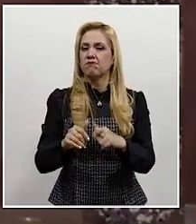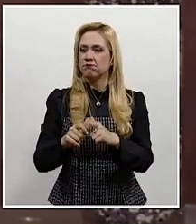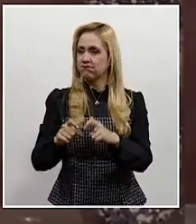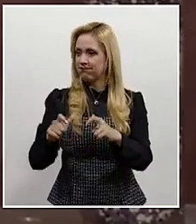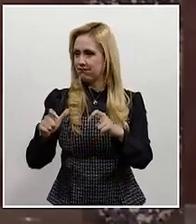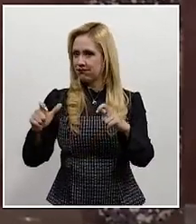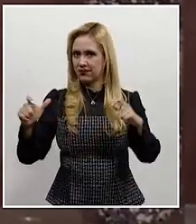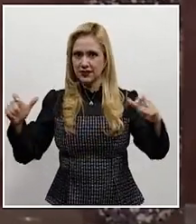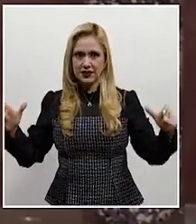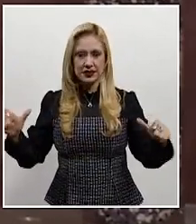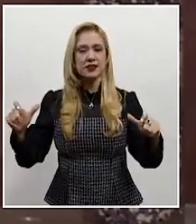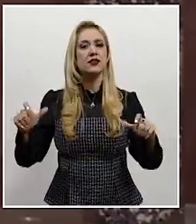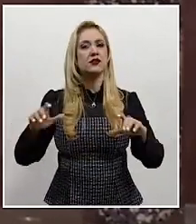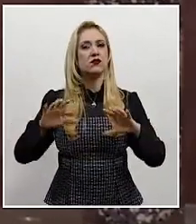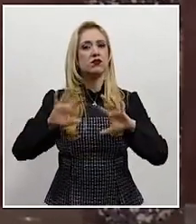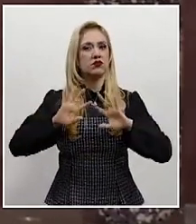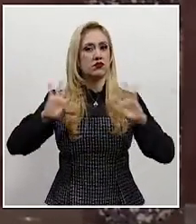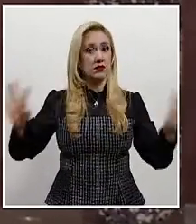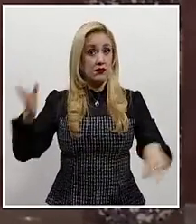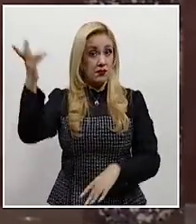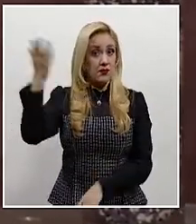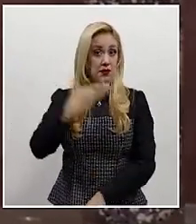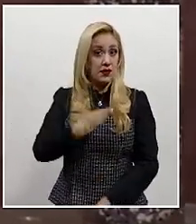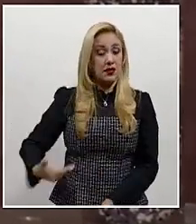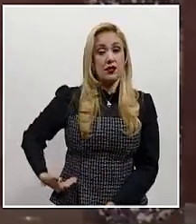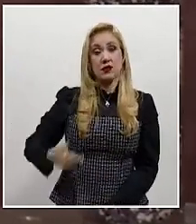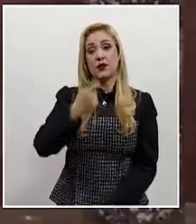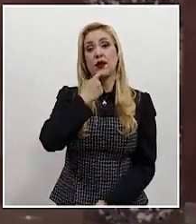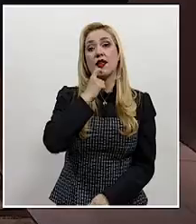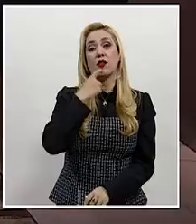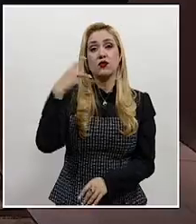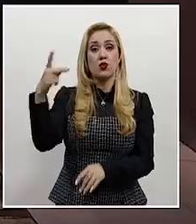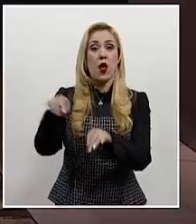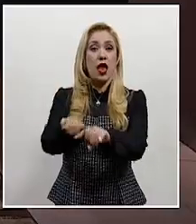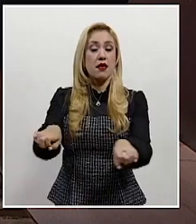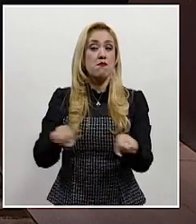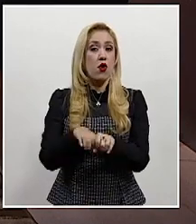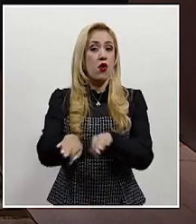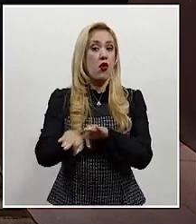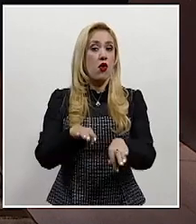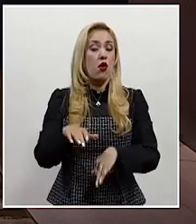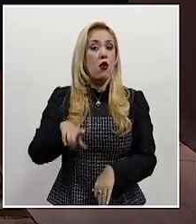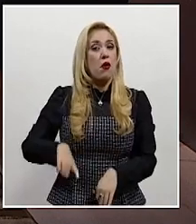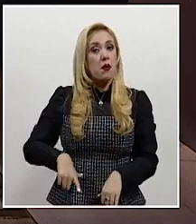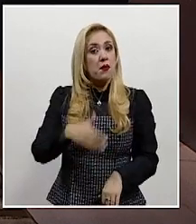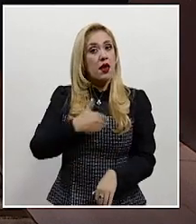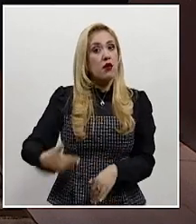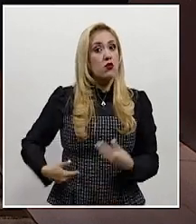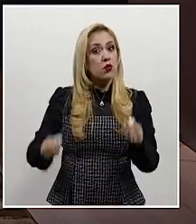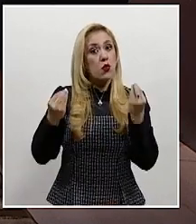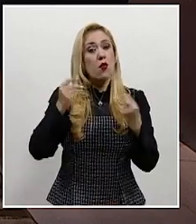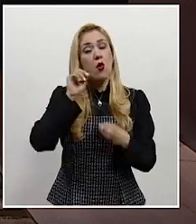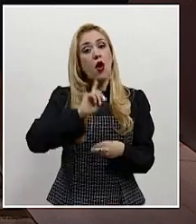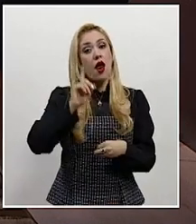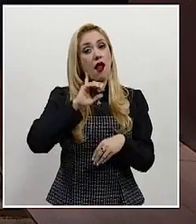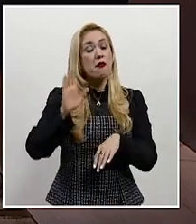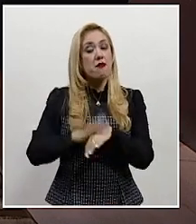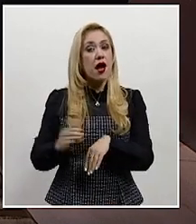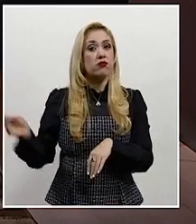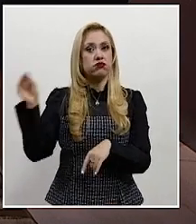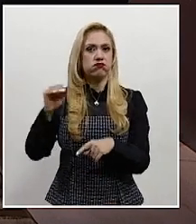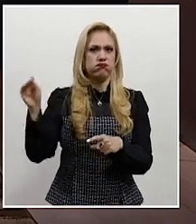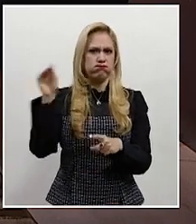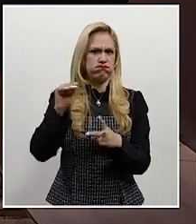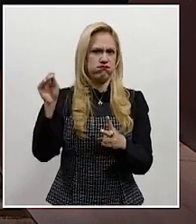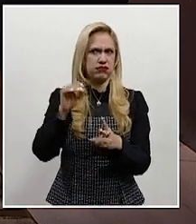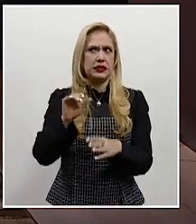muchísimas mujeres dentro del gabinete uh-huh. de nuestro presidente Andrés Manuel López Obrador. Creo que es uno el que tiene más mujeres en cargos, además de primer